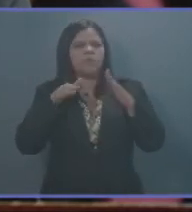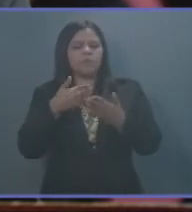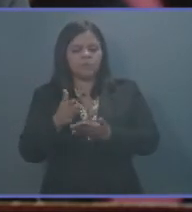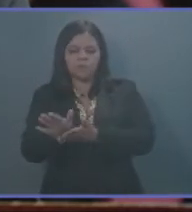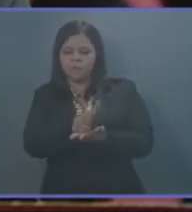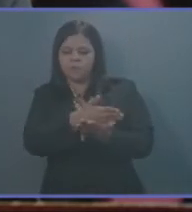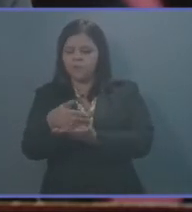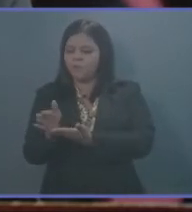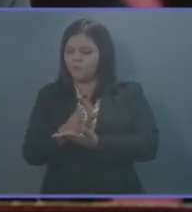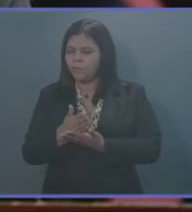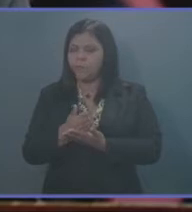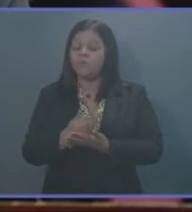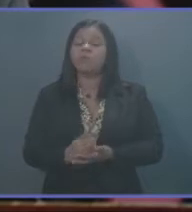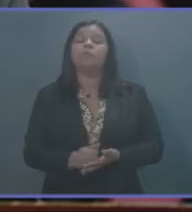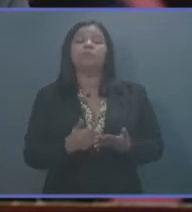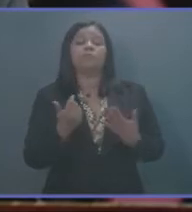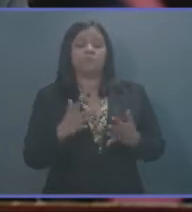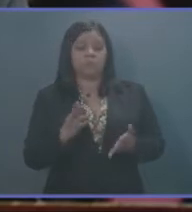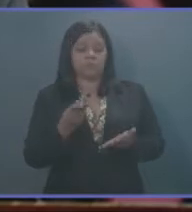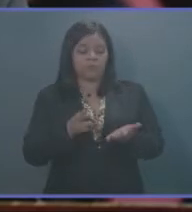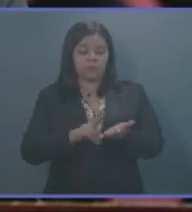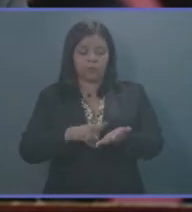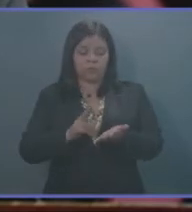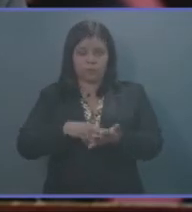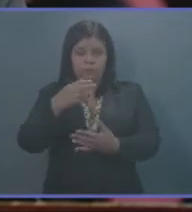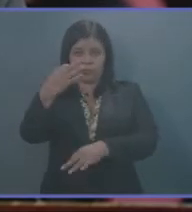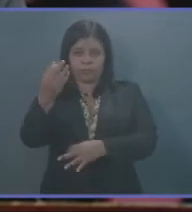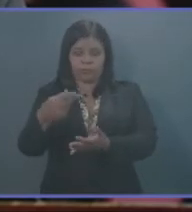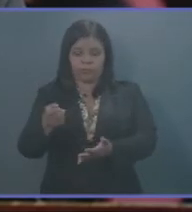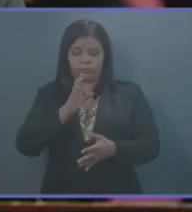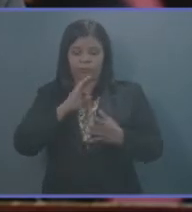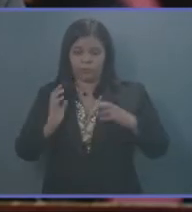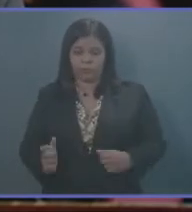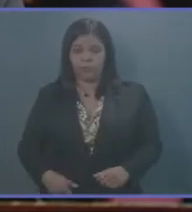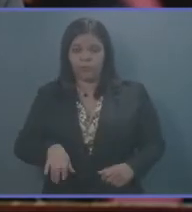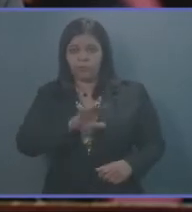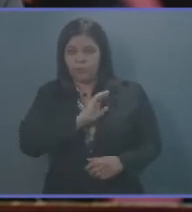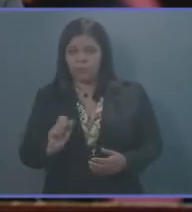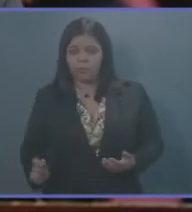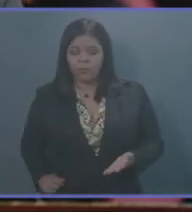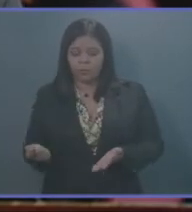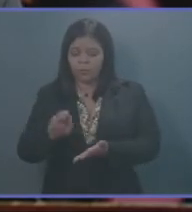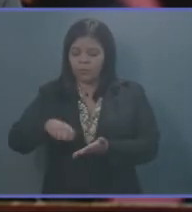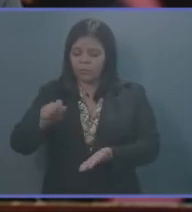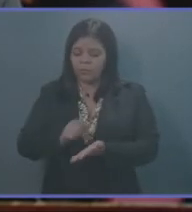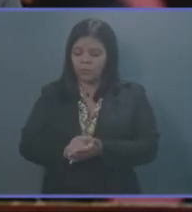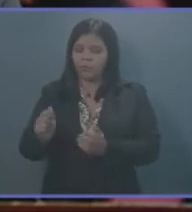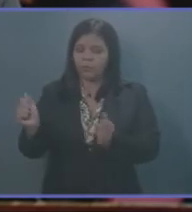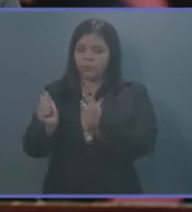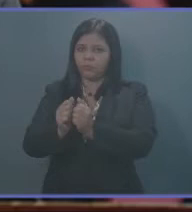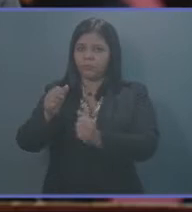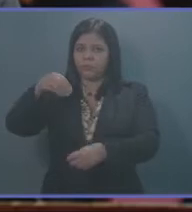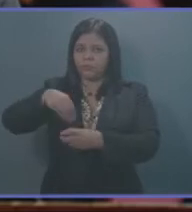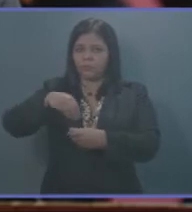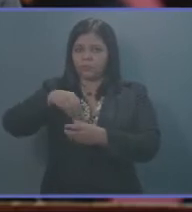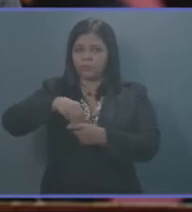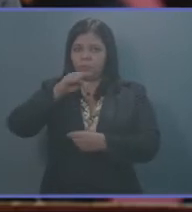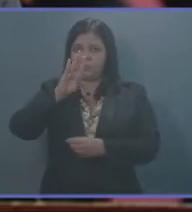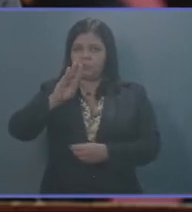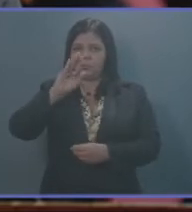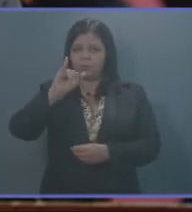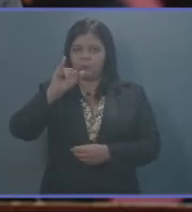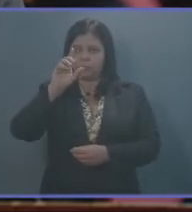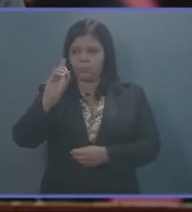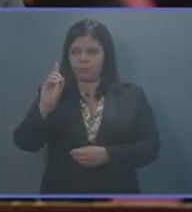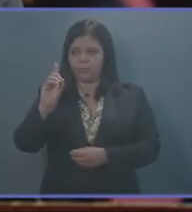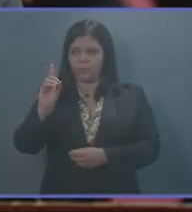Artículo 4. El contrato de préstamo que suscriba el gobierno de la República de El Salvador con el Banco Interamericano de Desarrollo,